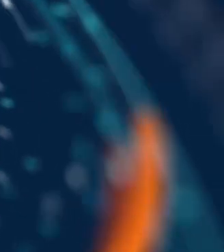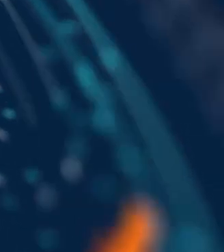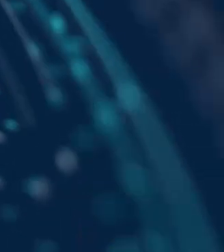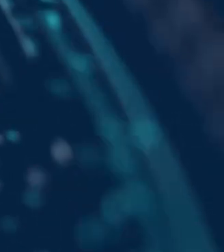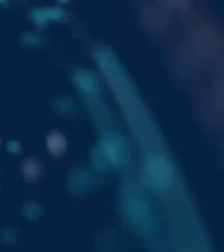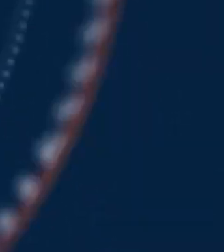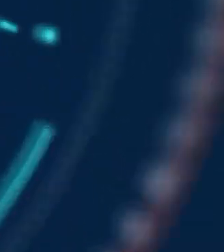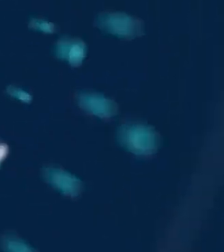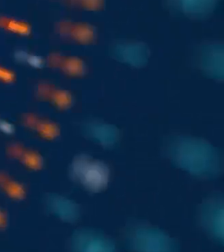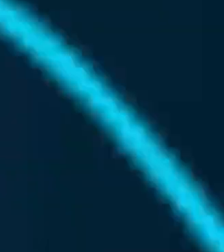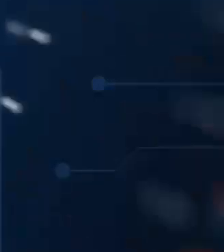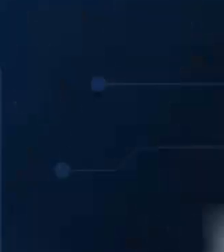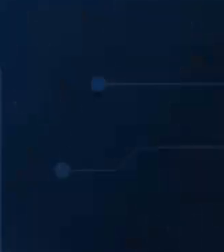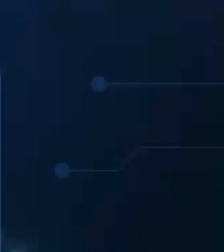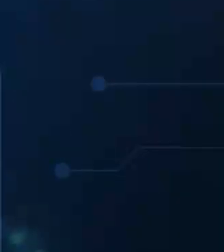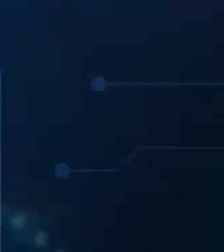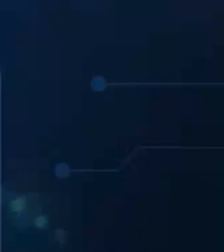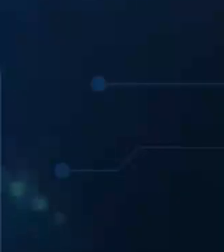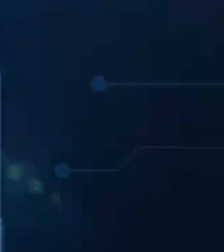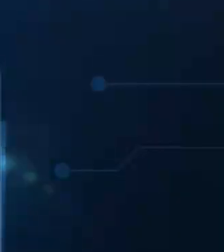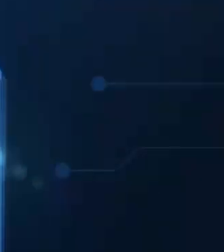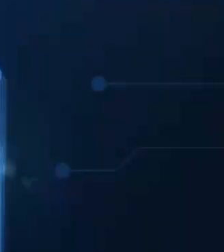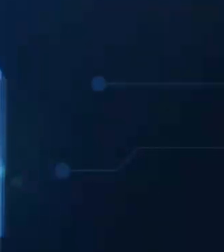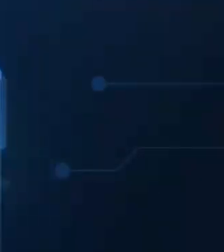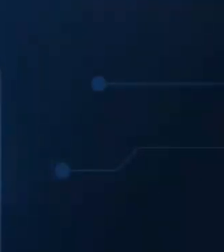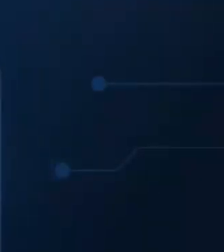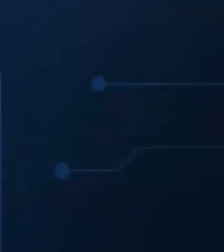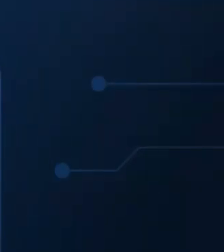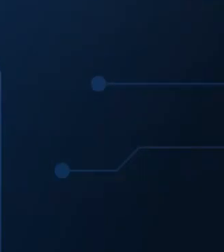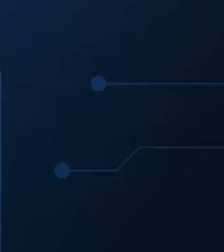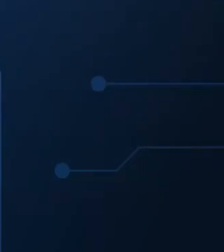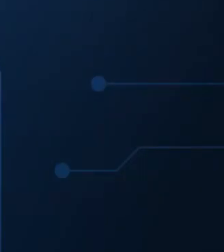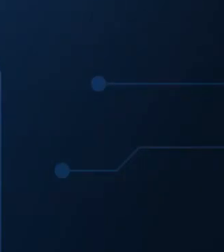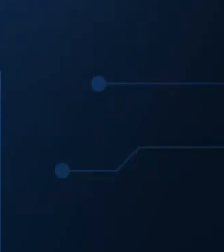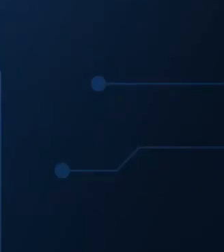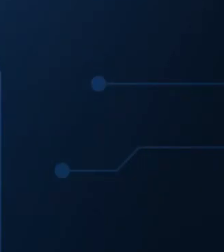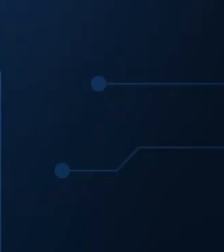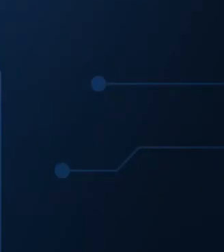Garantes de la identificación.